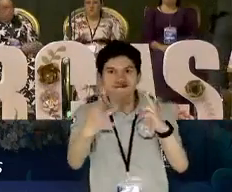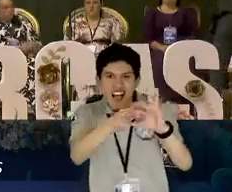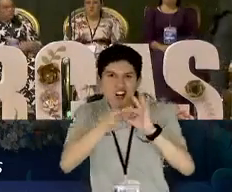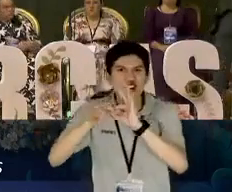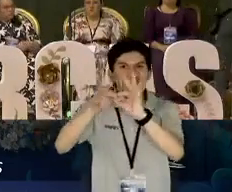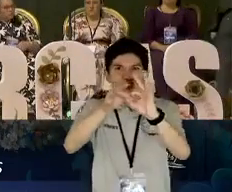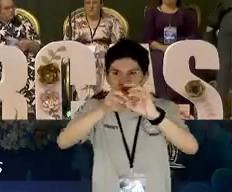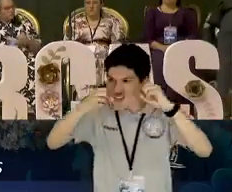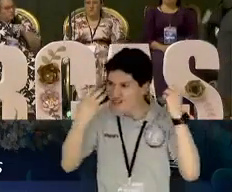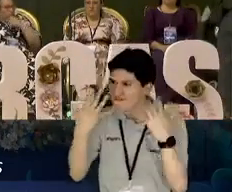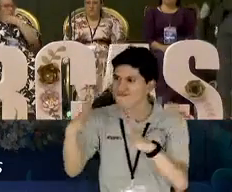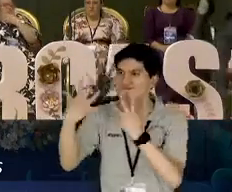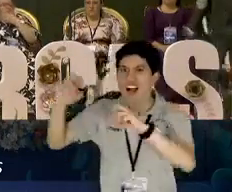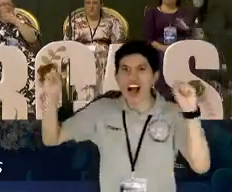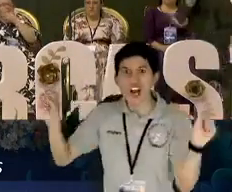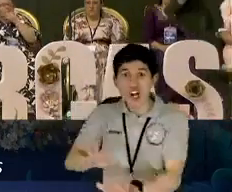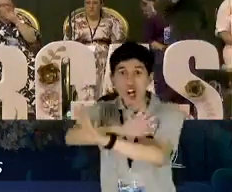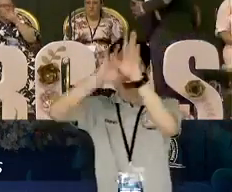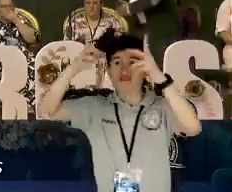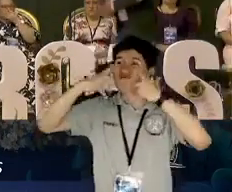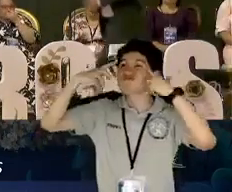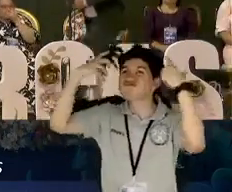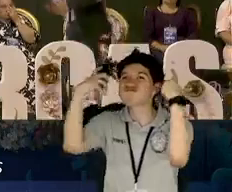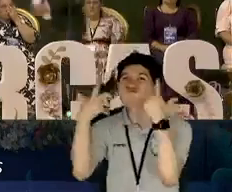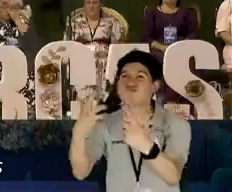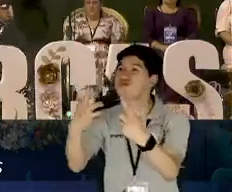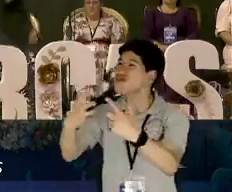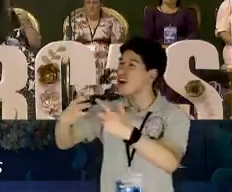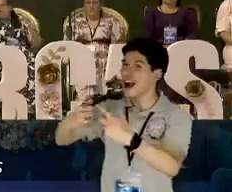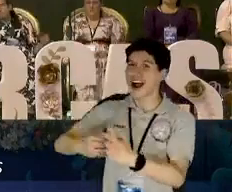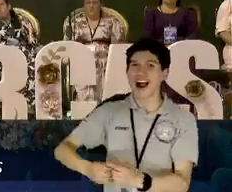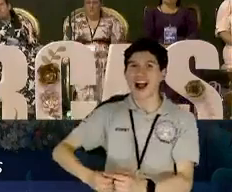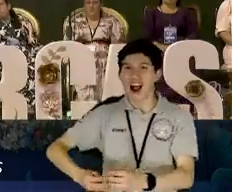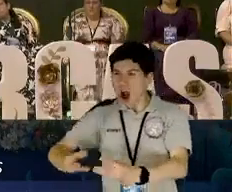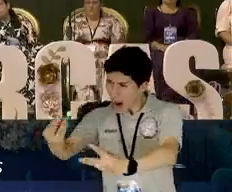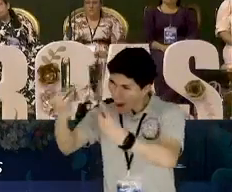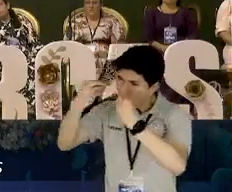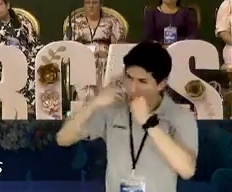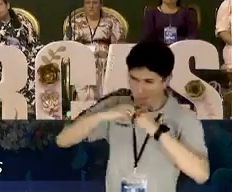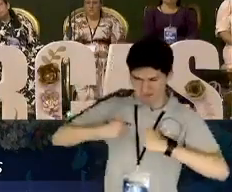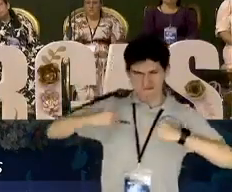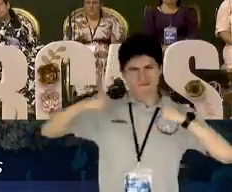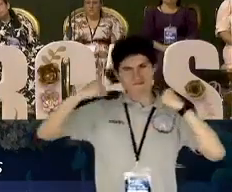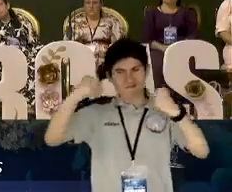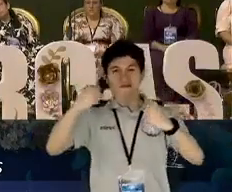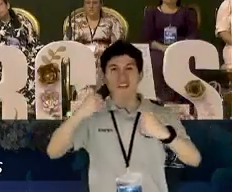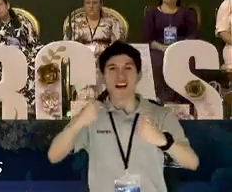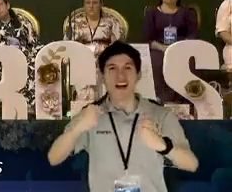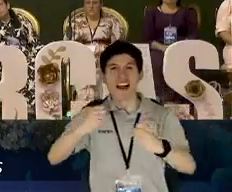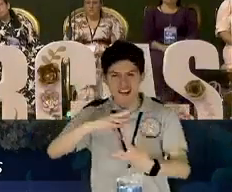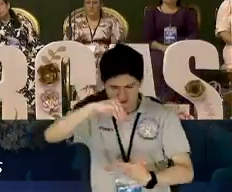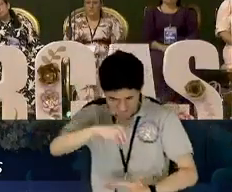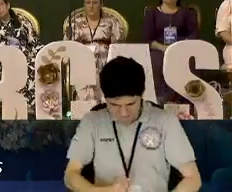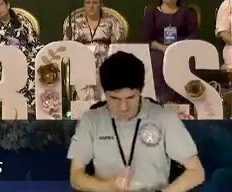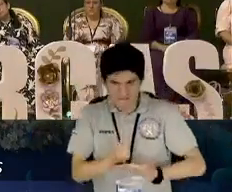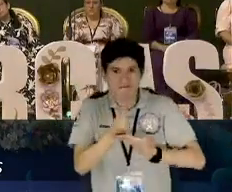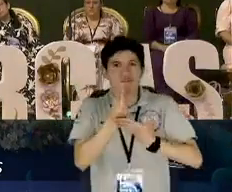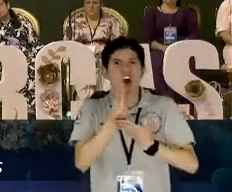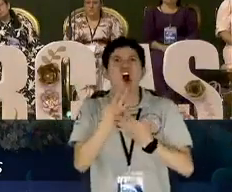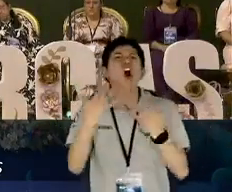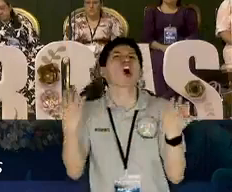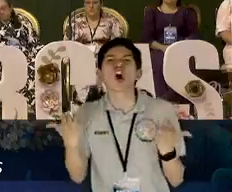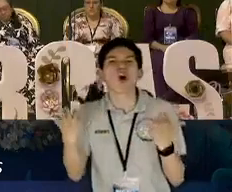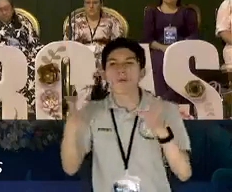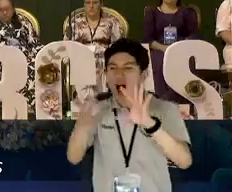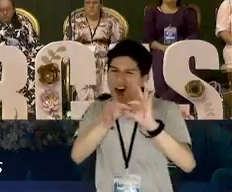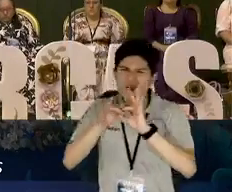adorando, glorificando, exaltando, nutriéndose, regenerándose, renovándose por medio de la unidad, por